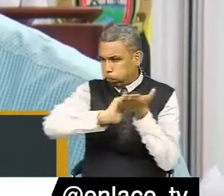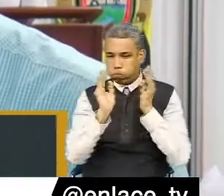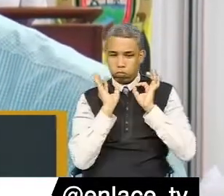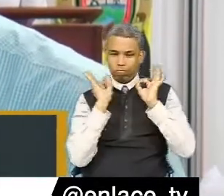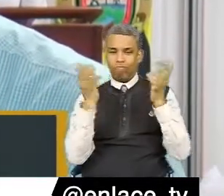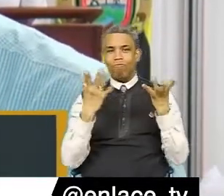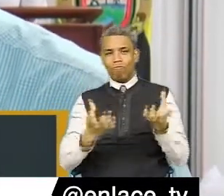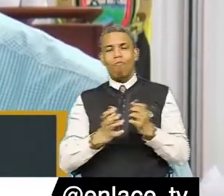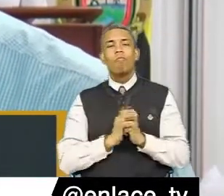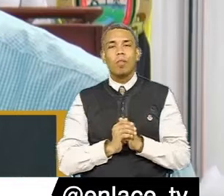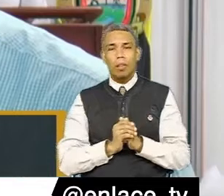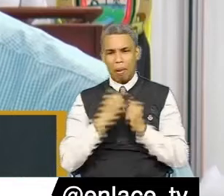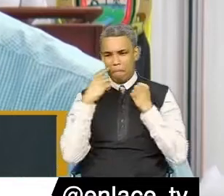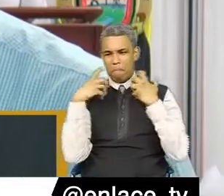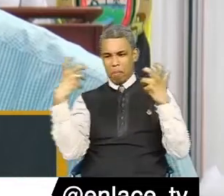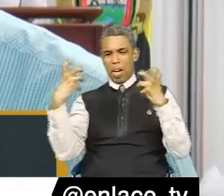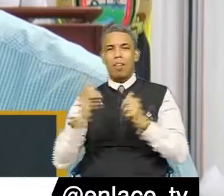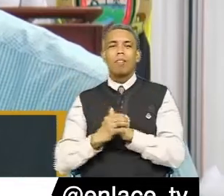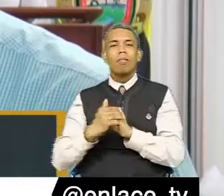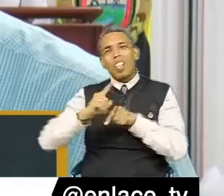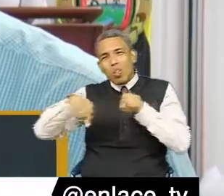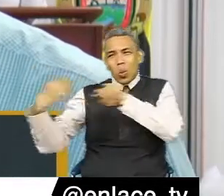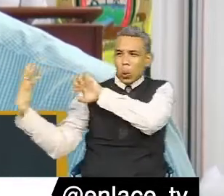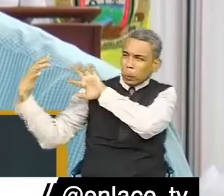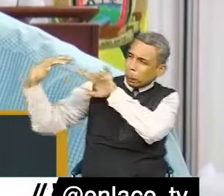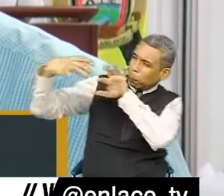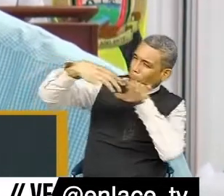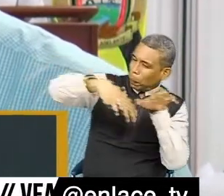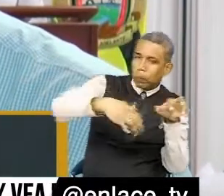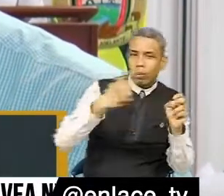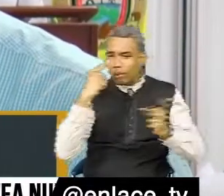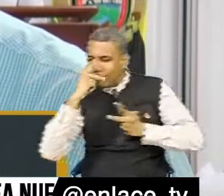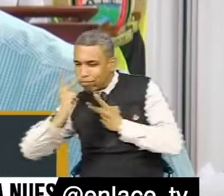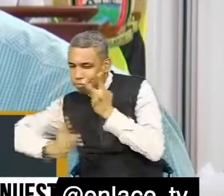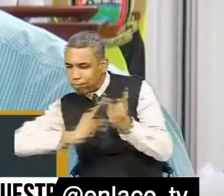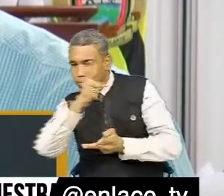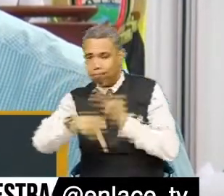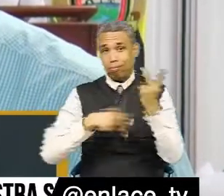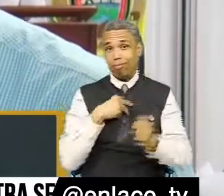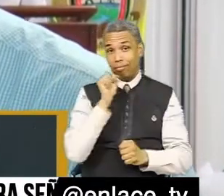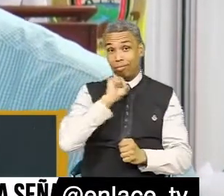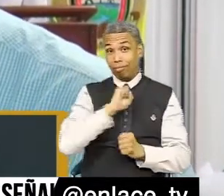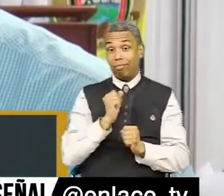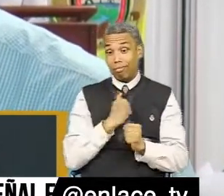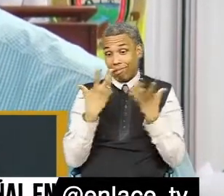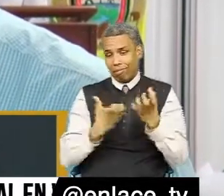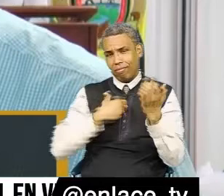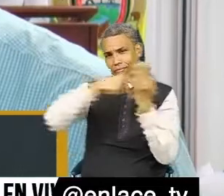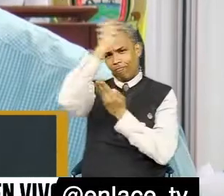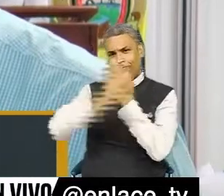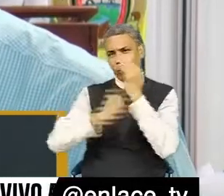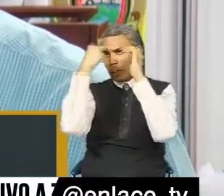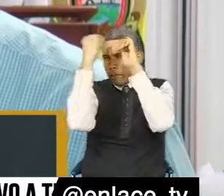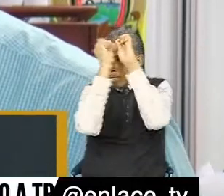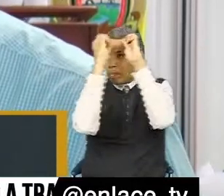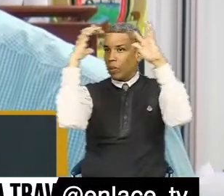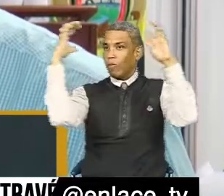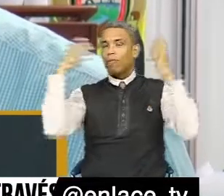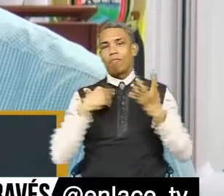que en nuestra apreciación hace algunos meses cuando no dábamos como como muy cierto